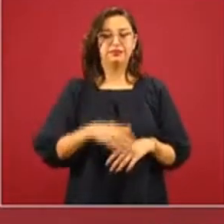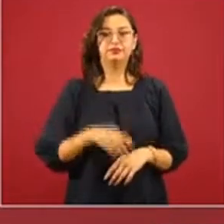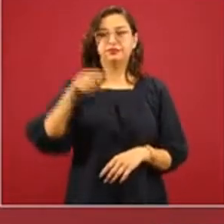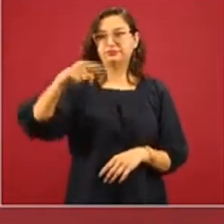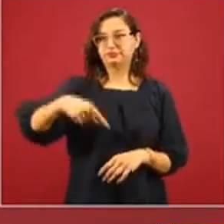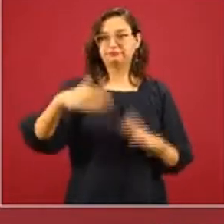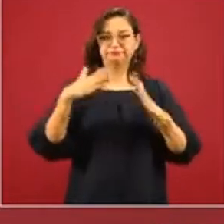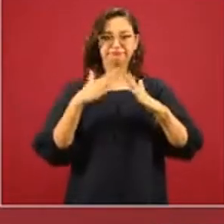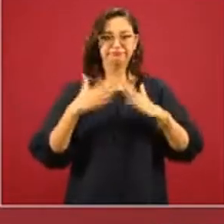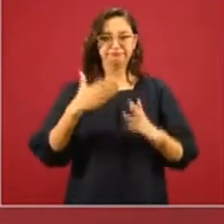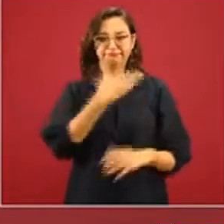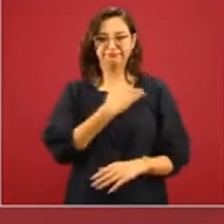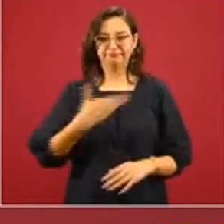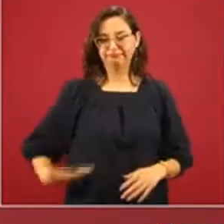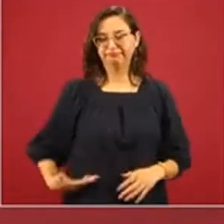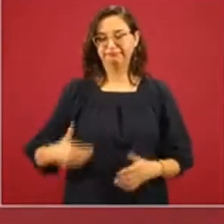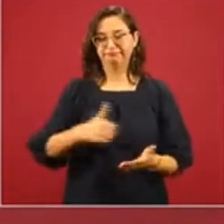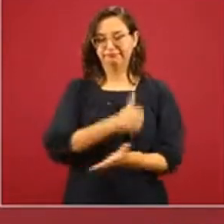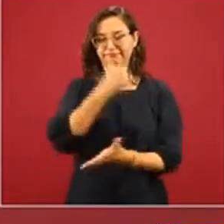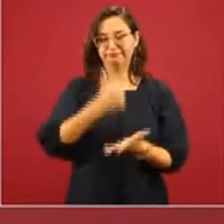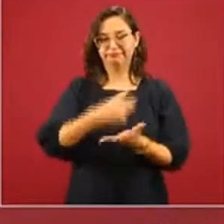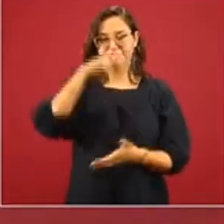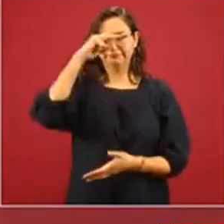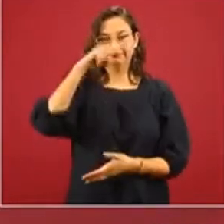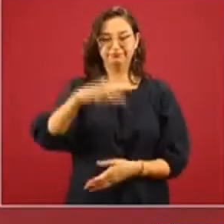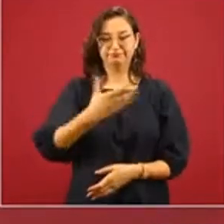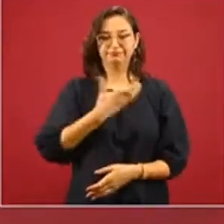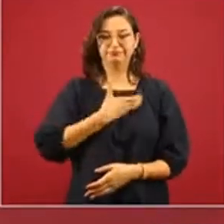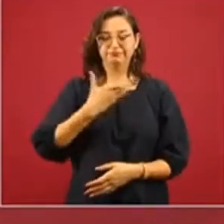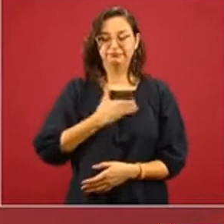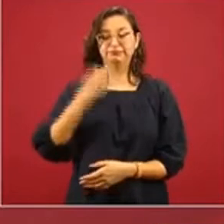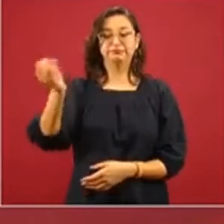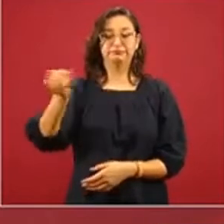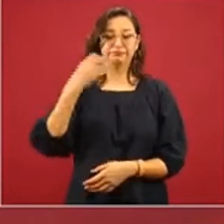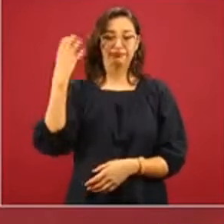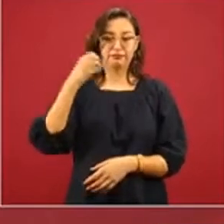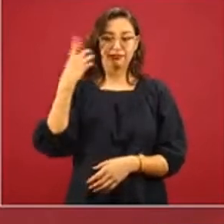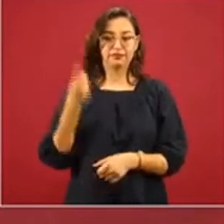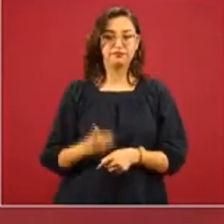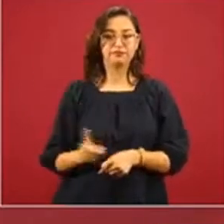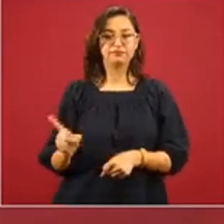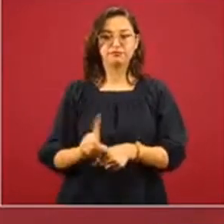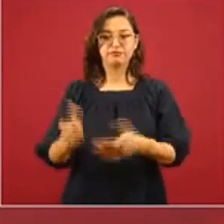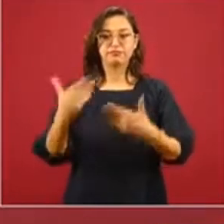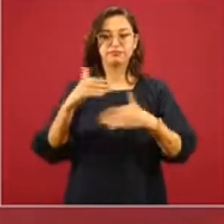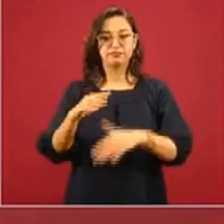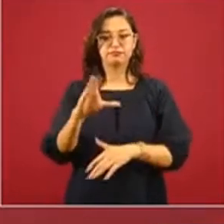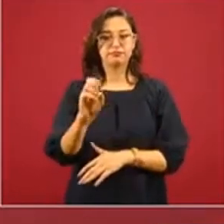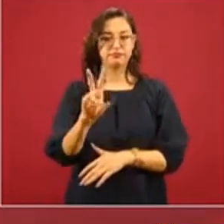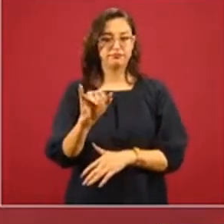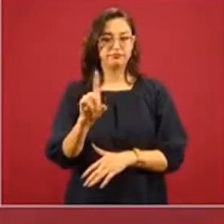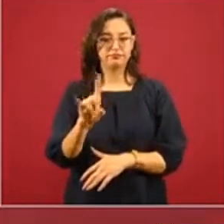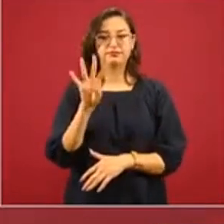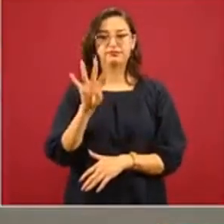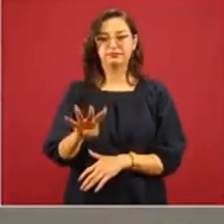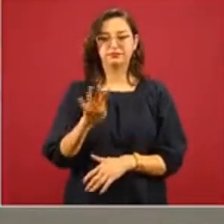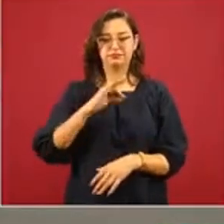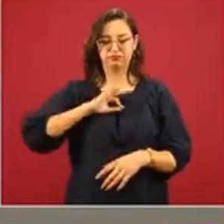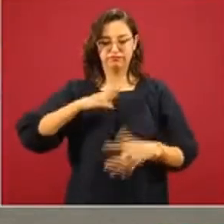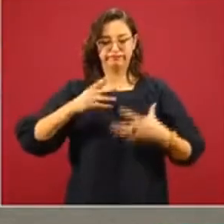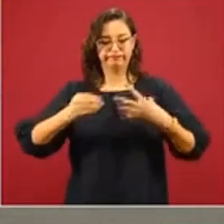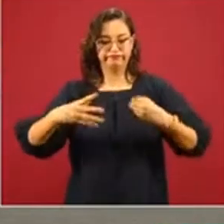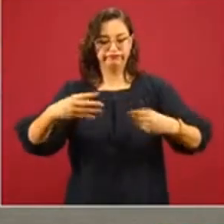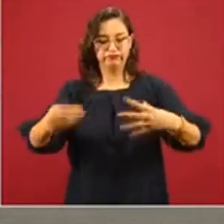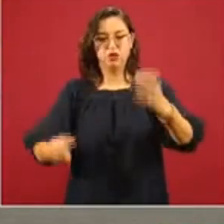en el Palacio Nacional de México, en la Ciudad de México, y vamos a iniciar la conferencia de prensa diaria sobre COVID-19. COVID-19 es la